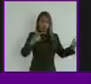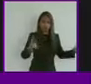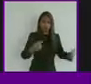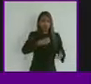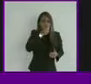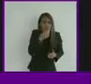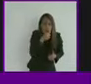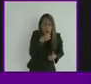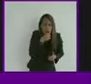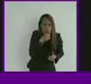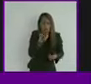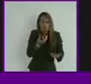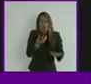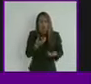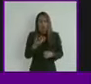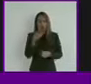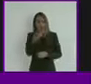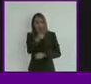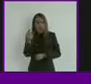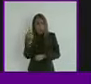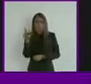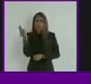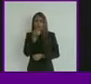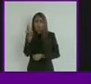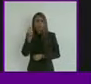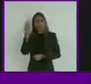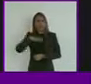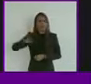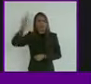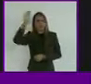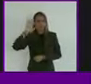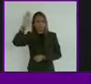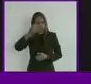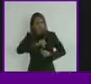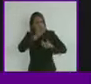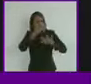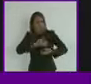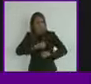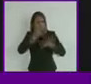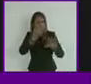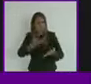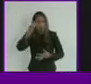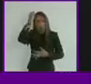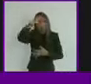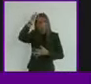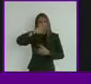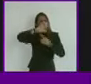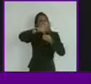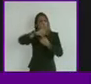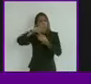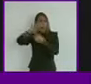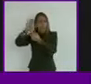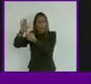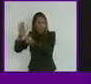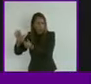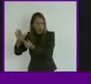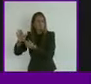me parece que es importante que ustedes tomen los espacios públicos para que digan y hagan oír su voz y la de sus compañeros. Es decir,